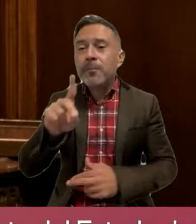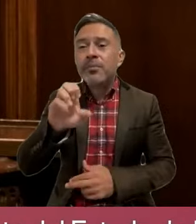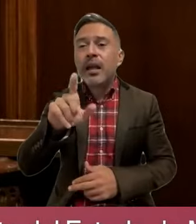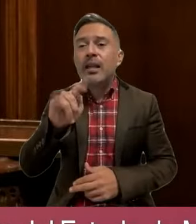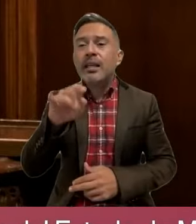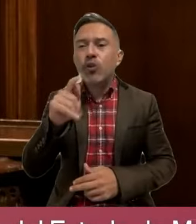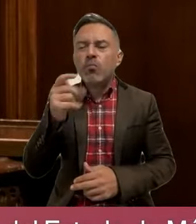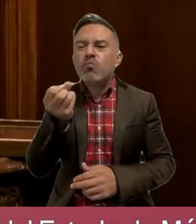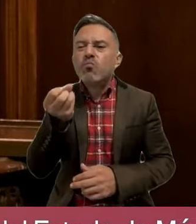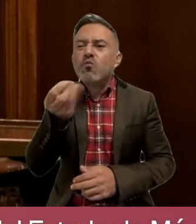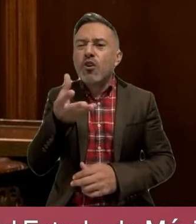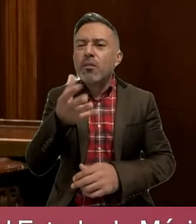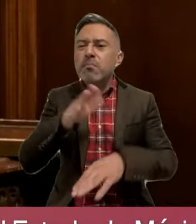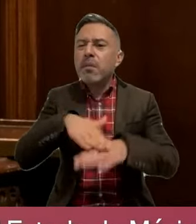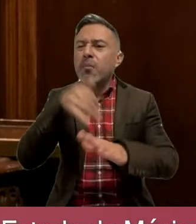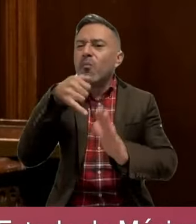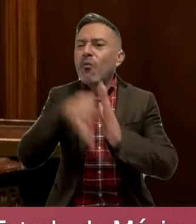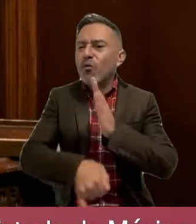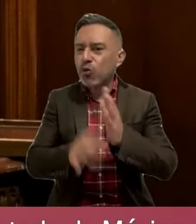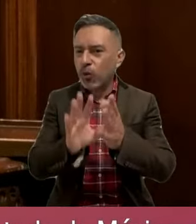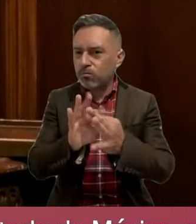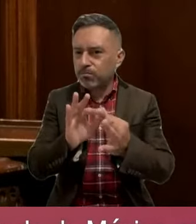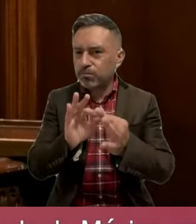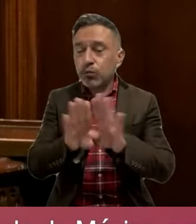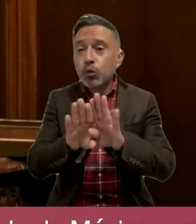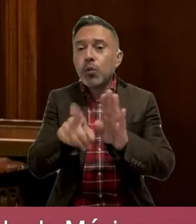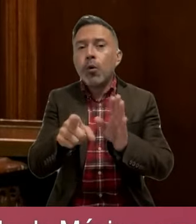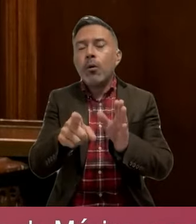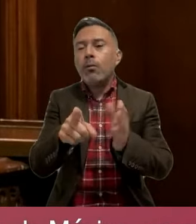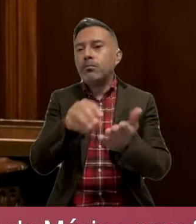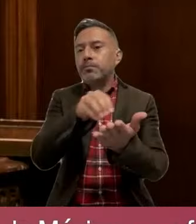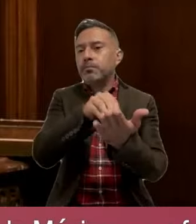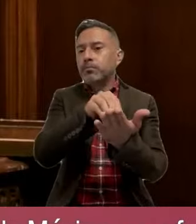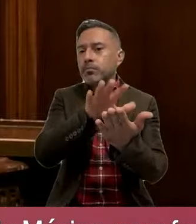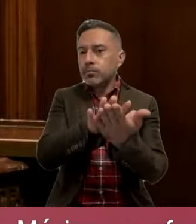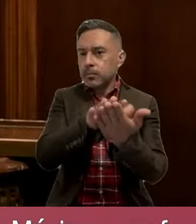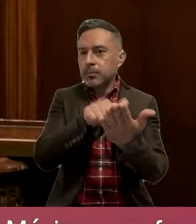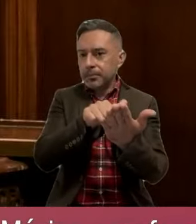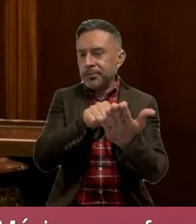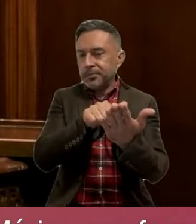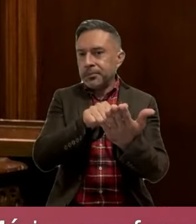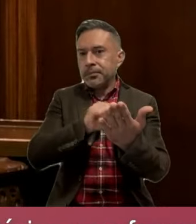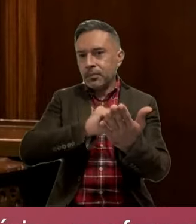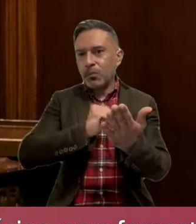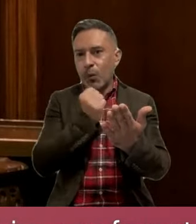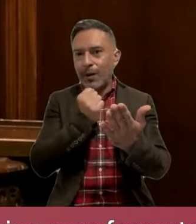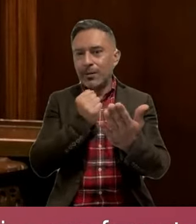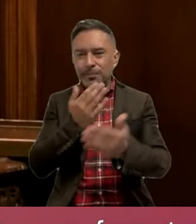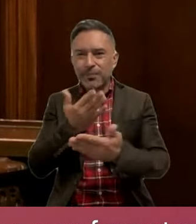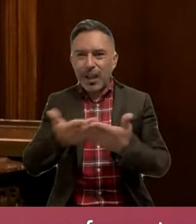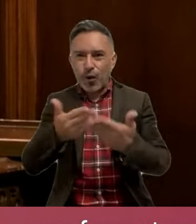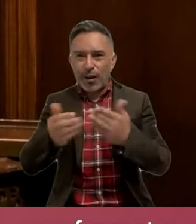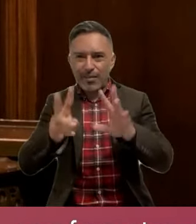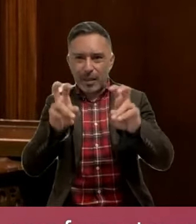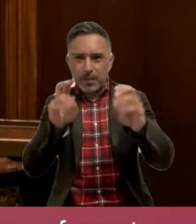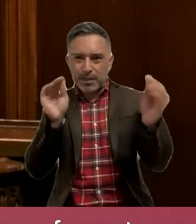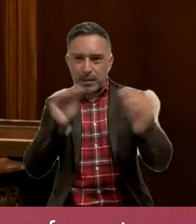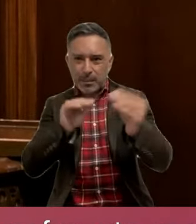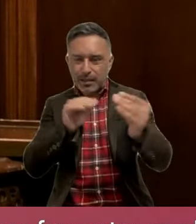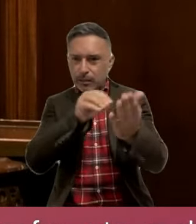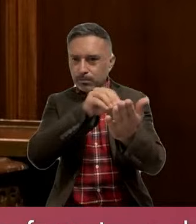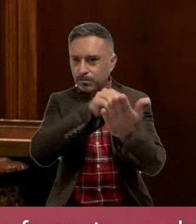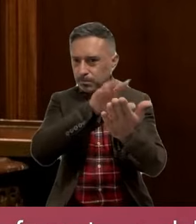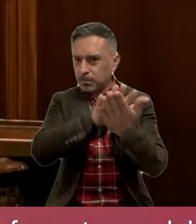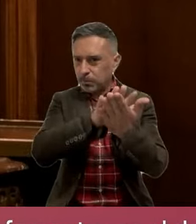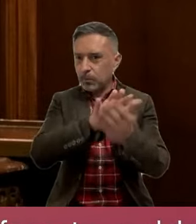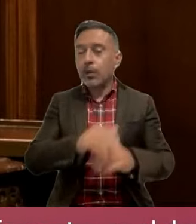para que se quede como breviario en este debate. Para